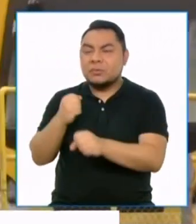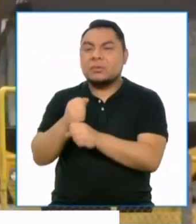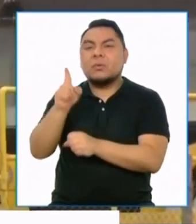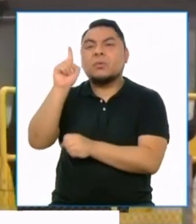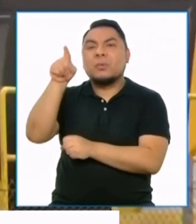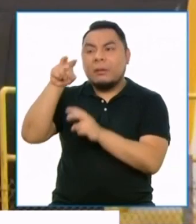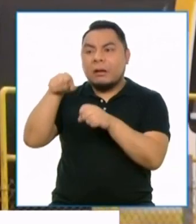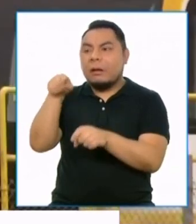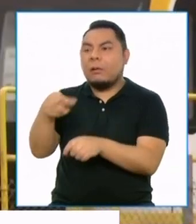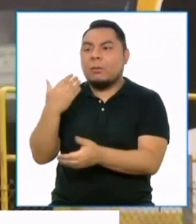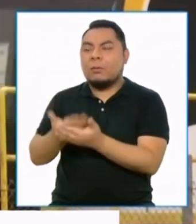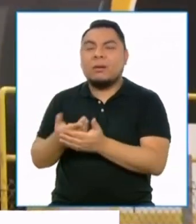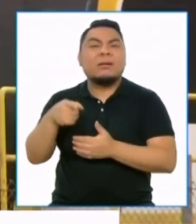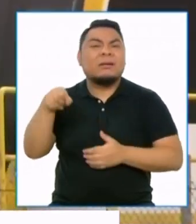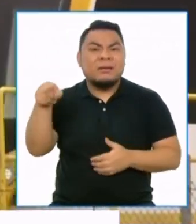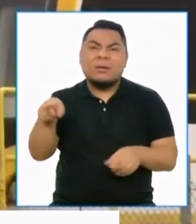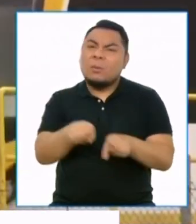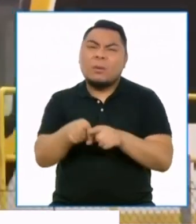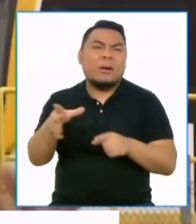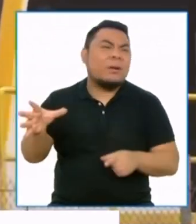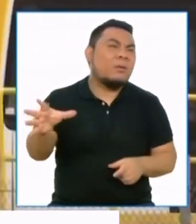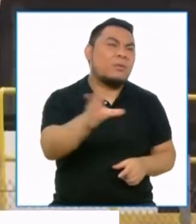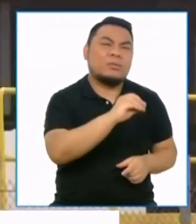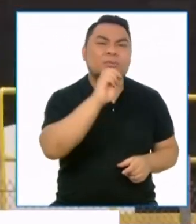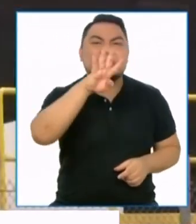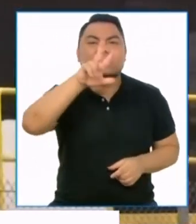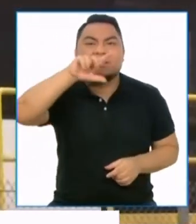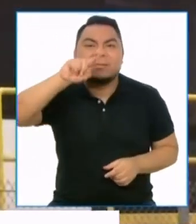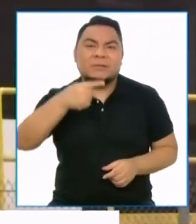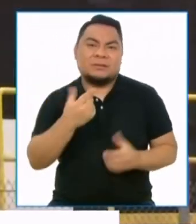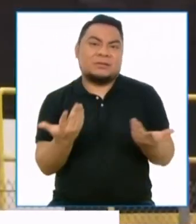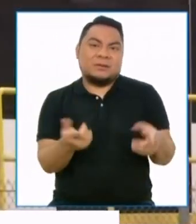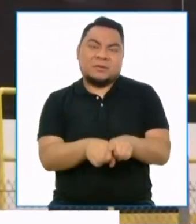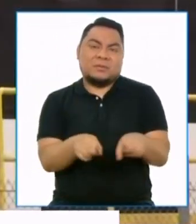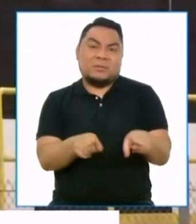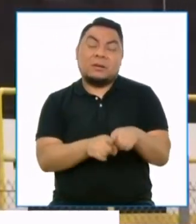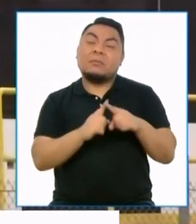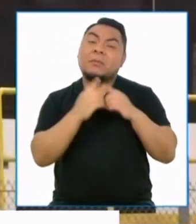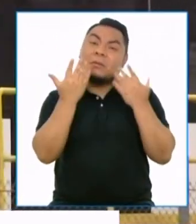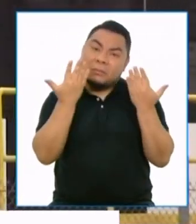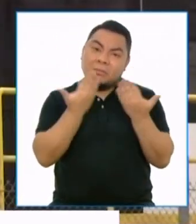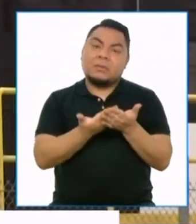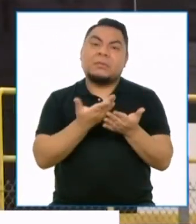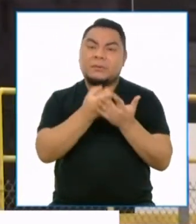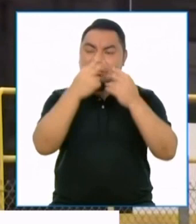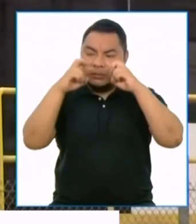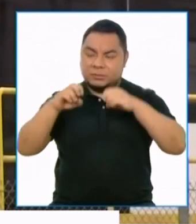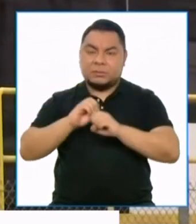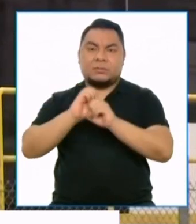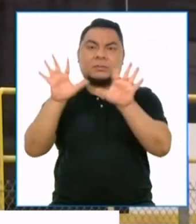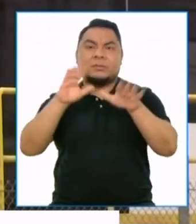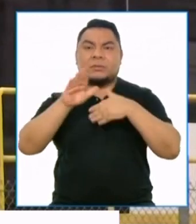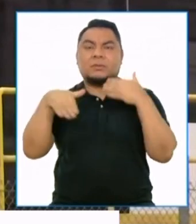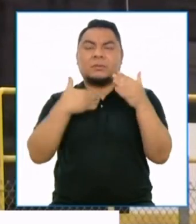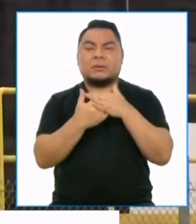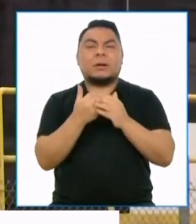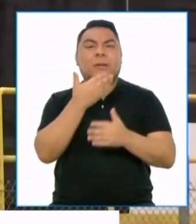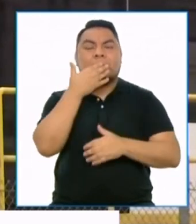con objetividad y transparencia, para que se determine lo mejor. En consecuencia, yo creo